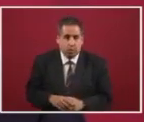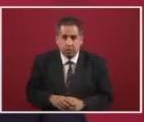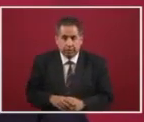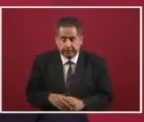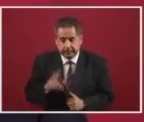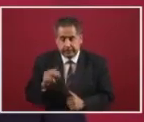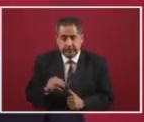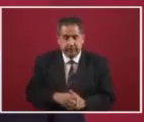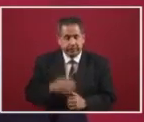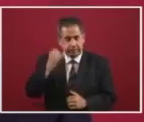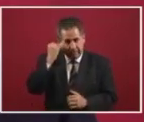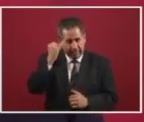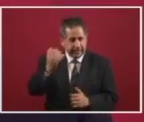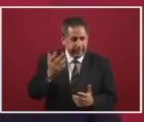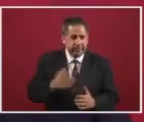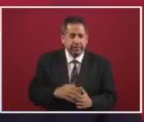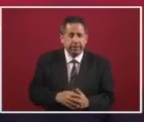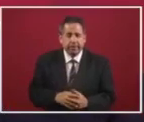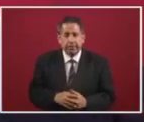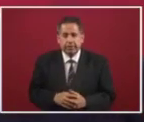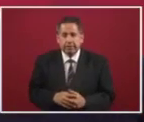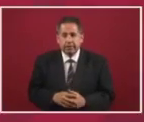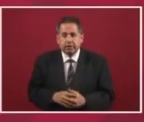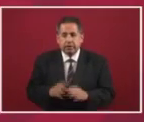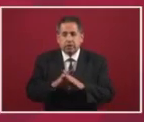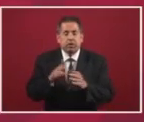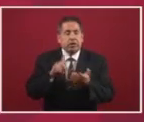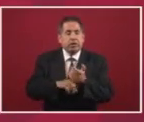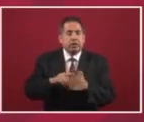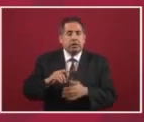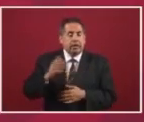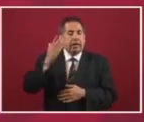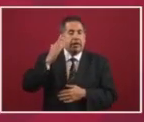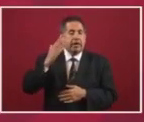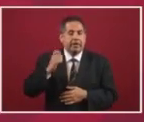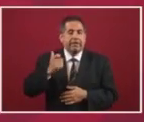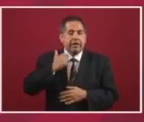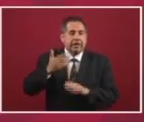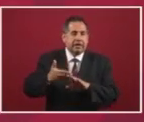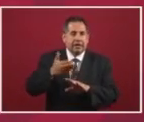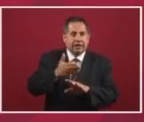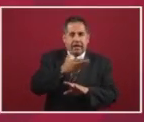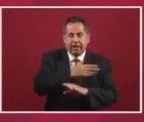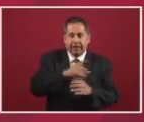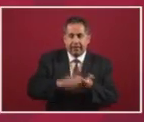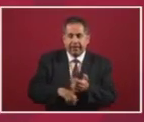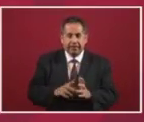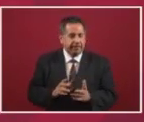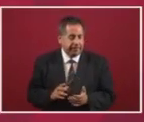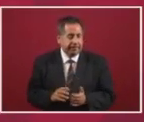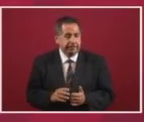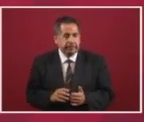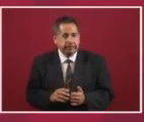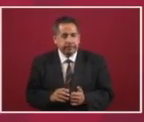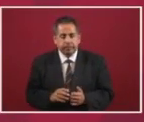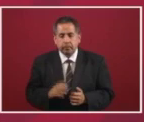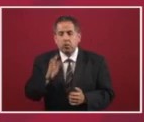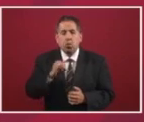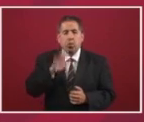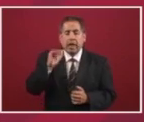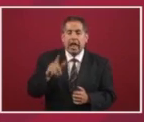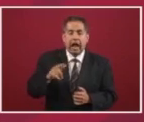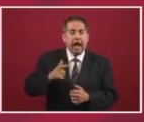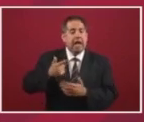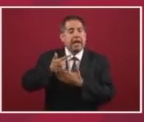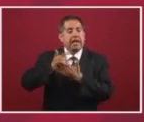Imagínense si los que estuvieron aquí antes hubiesen estado de